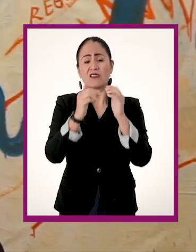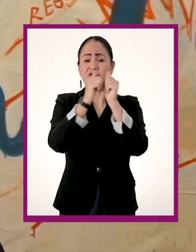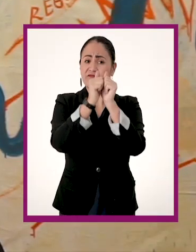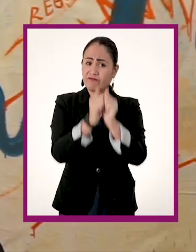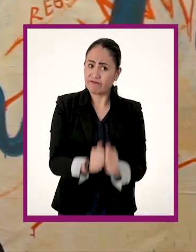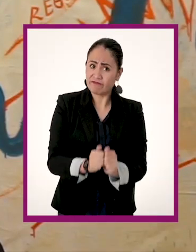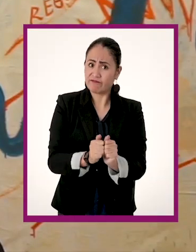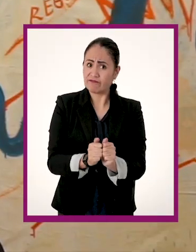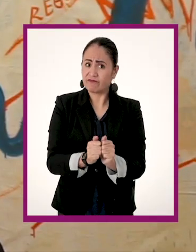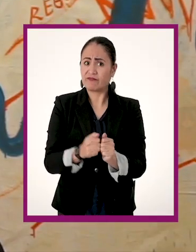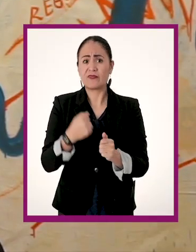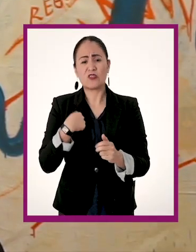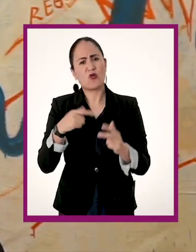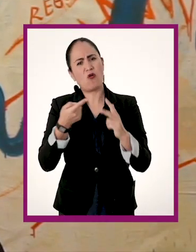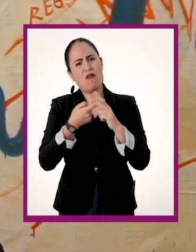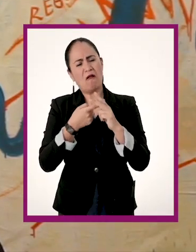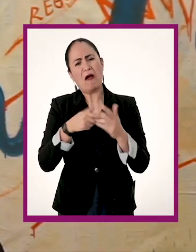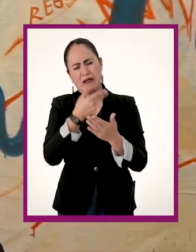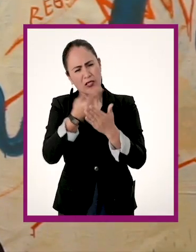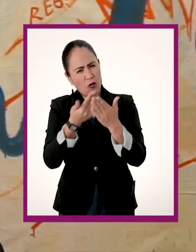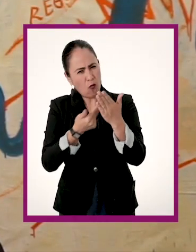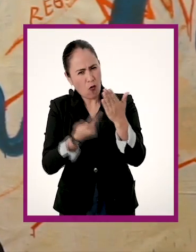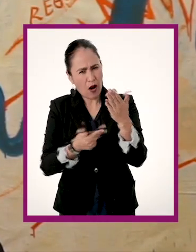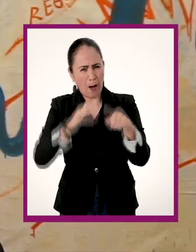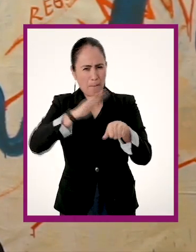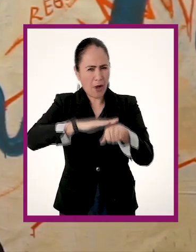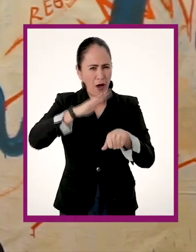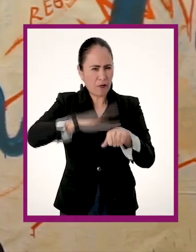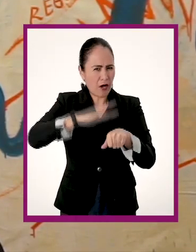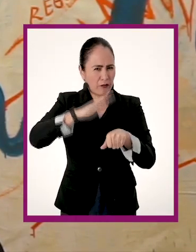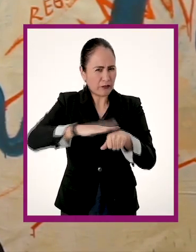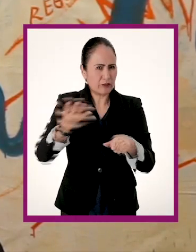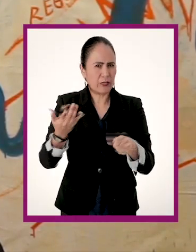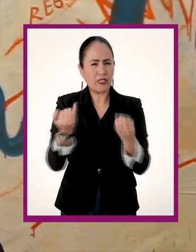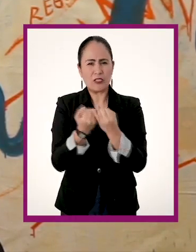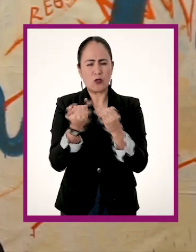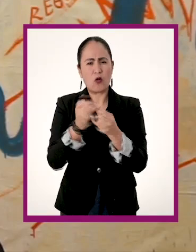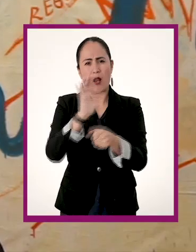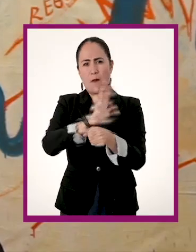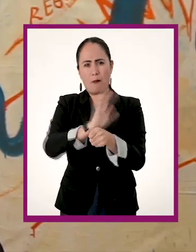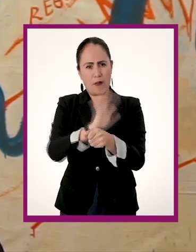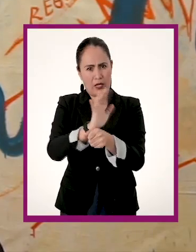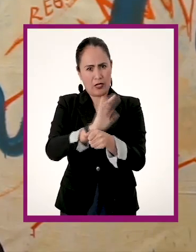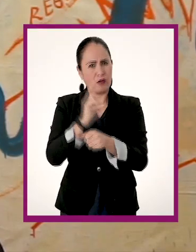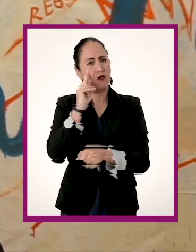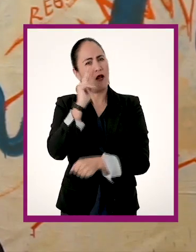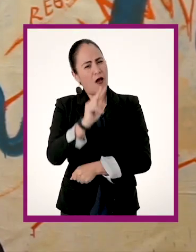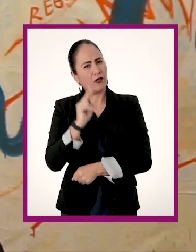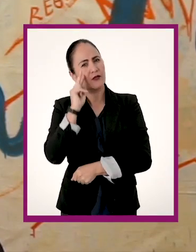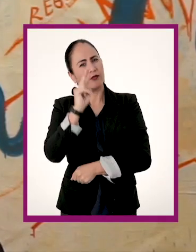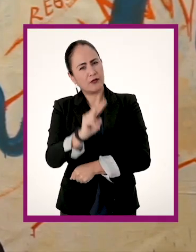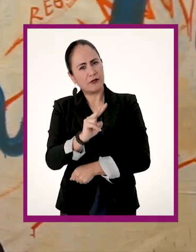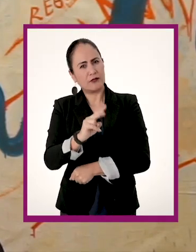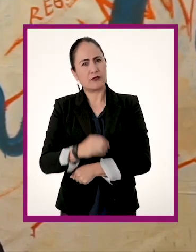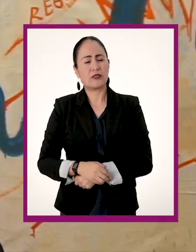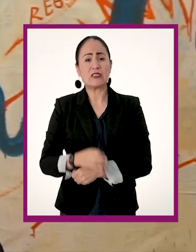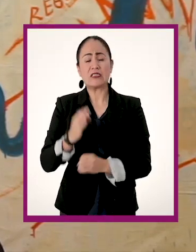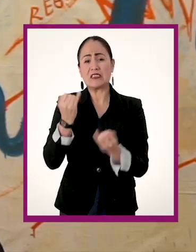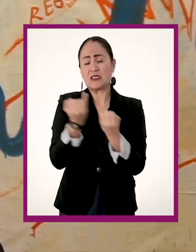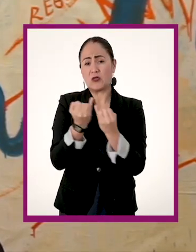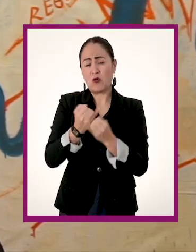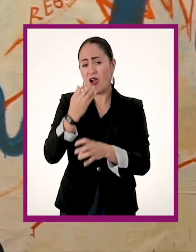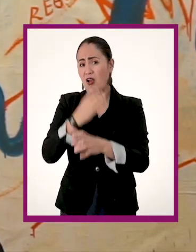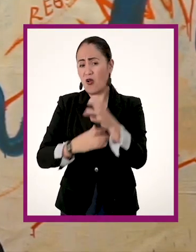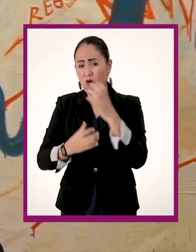con el confinamiento y entonces he empezado a dibujar más, he empezado a ver más películas y a